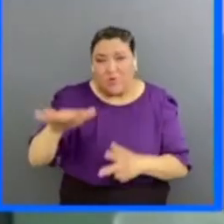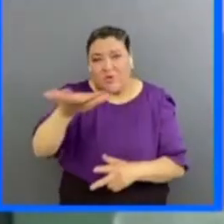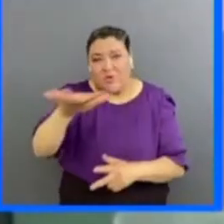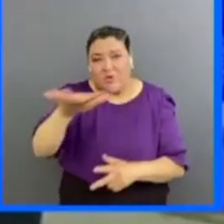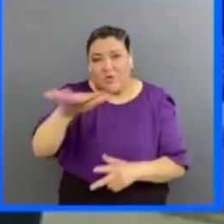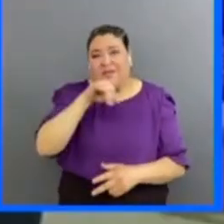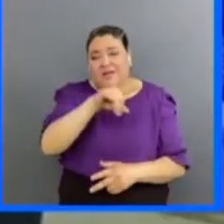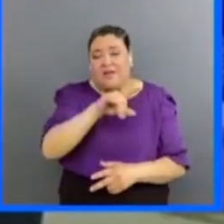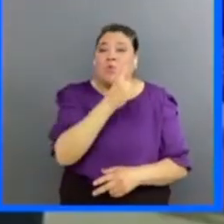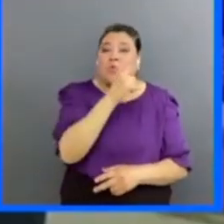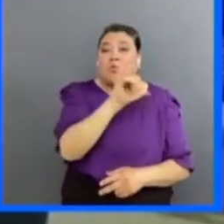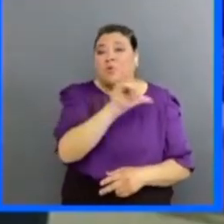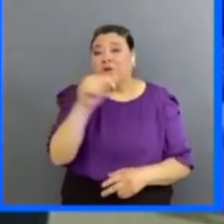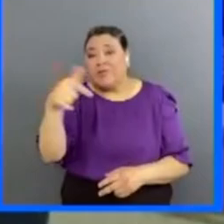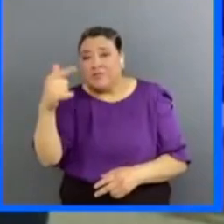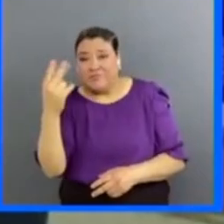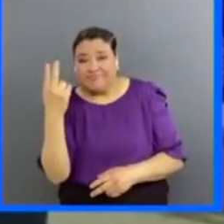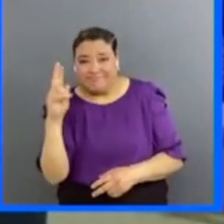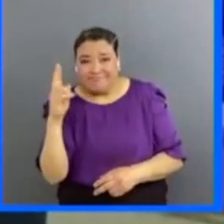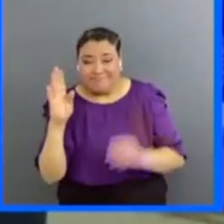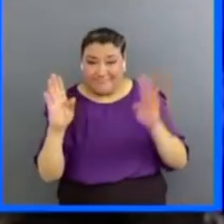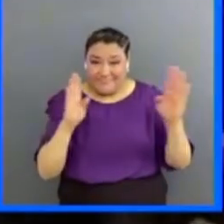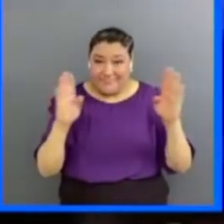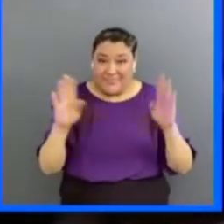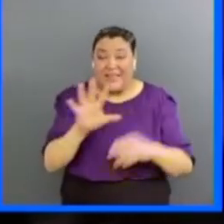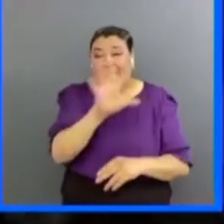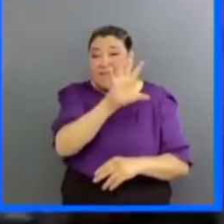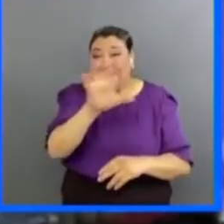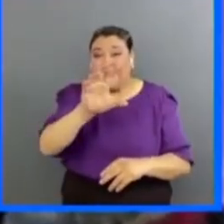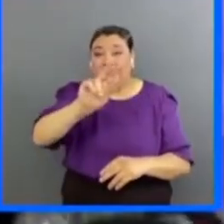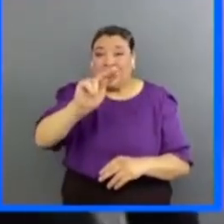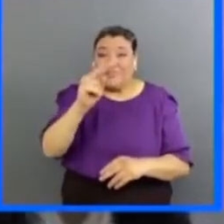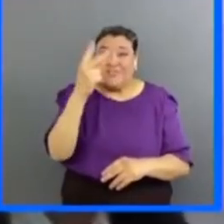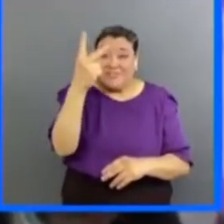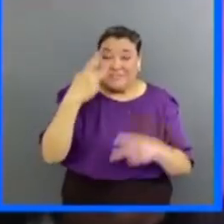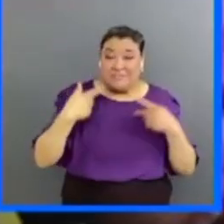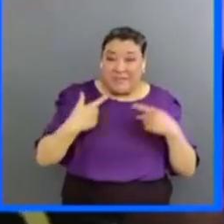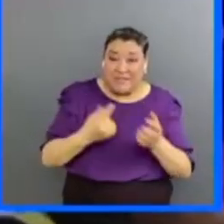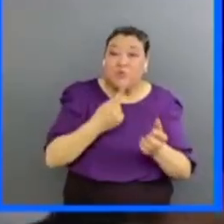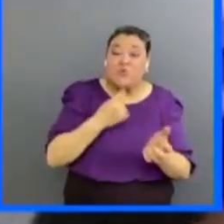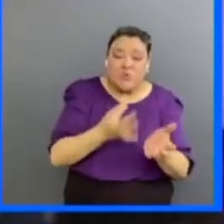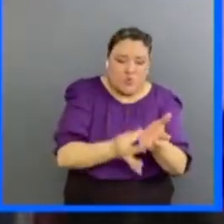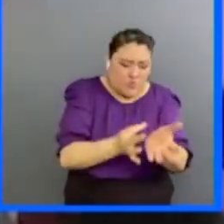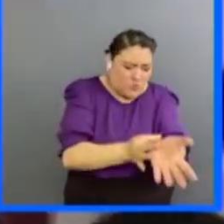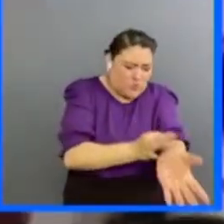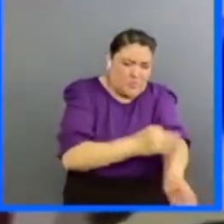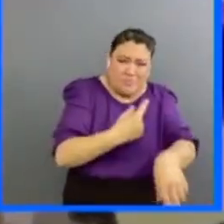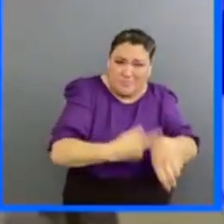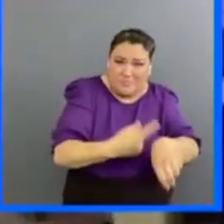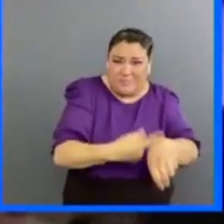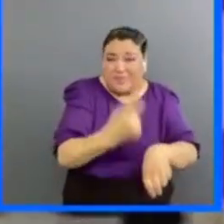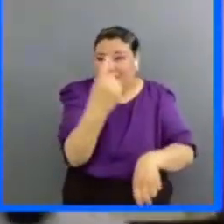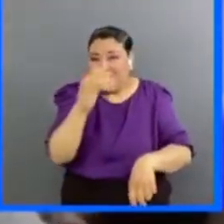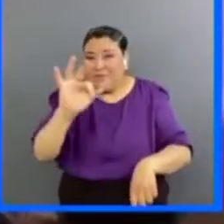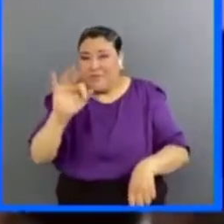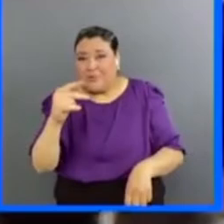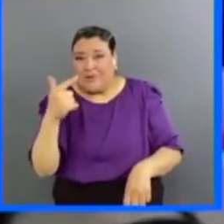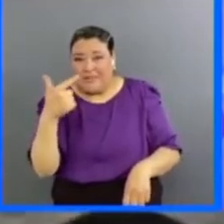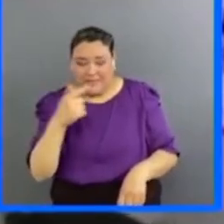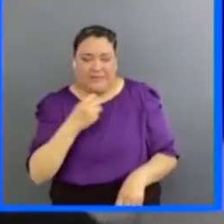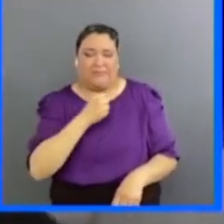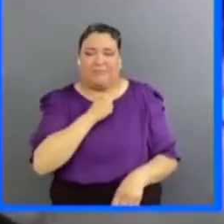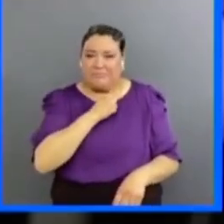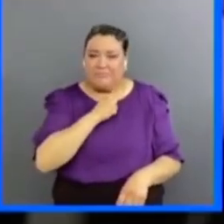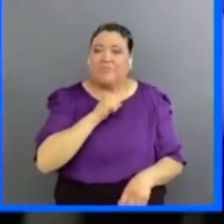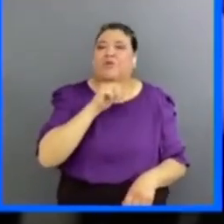enero al 12 de noviembre suman 582 casos de sarampión y 147 de tuberculosis en 17 municipios